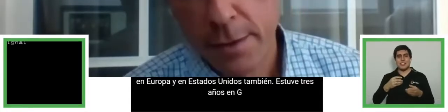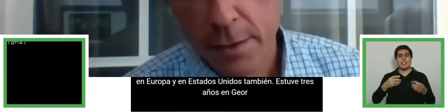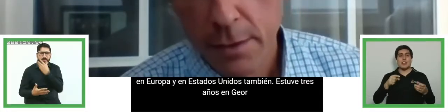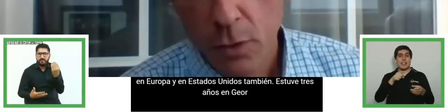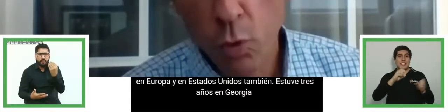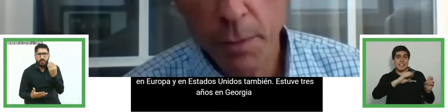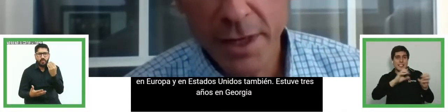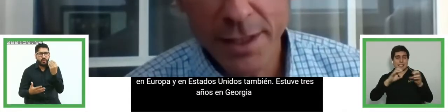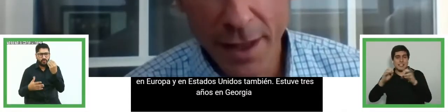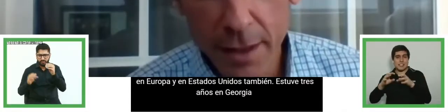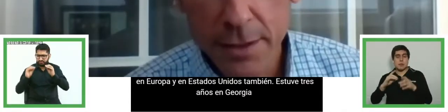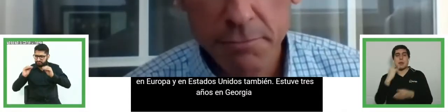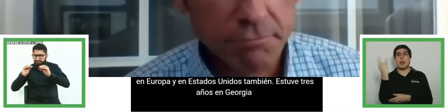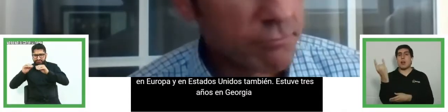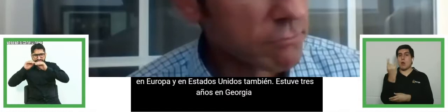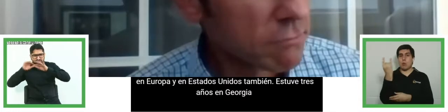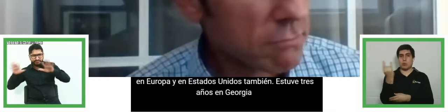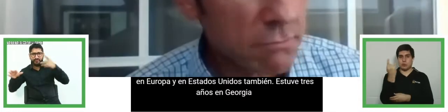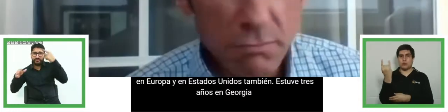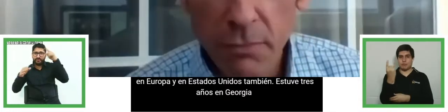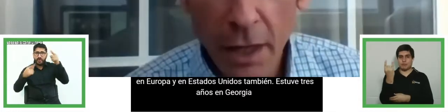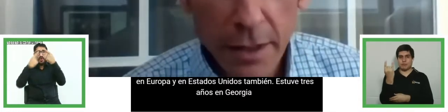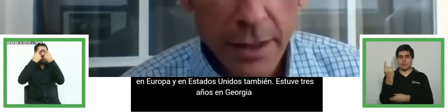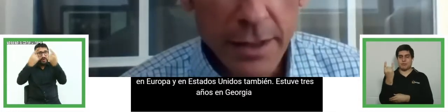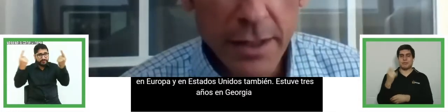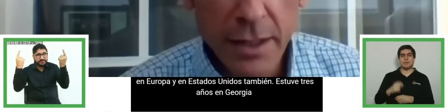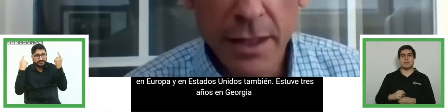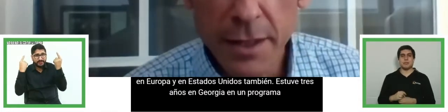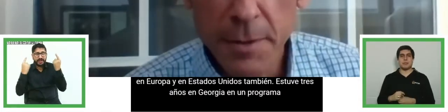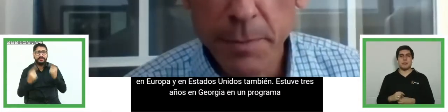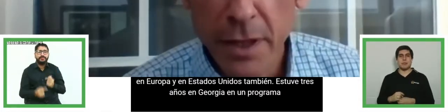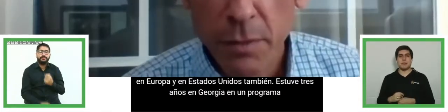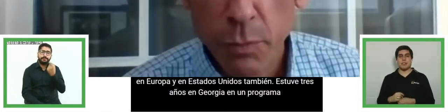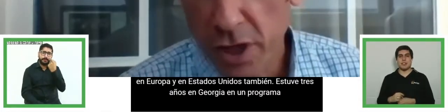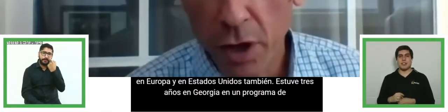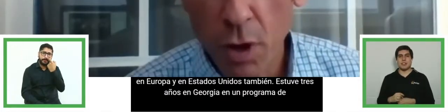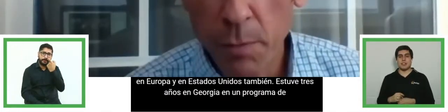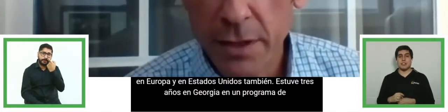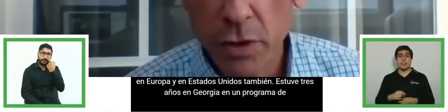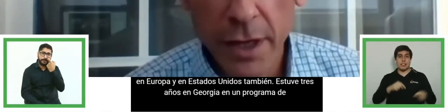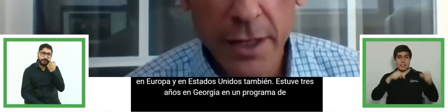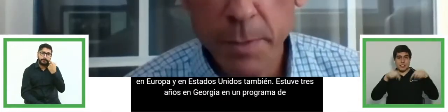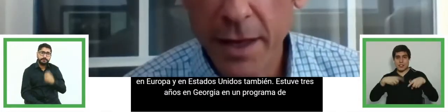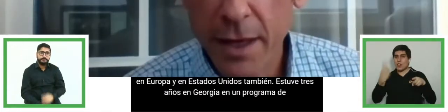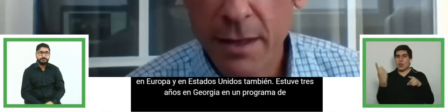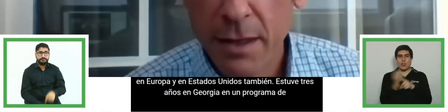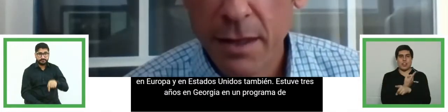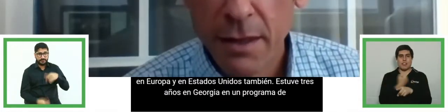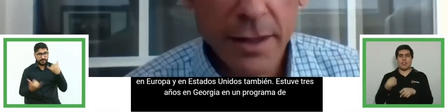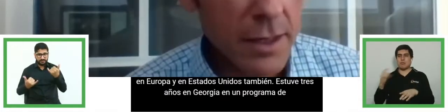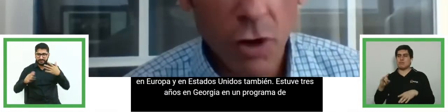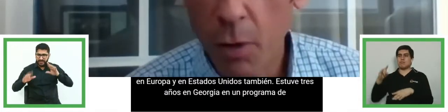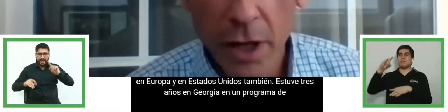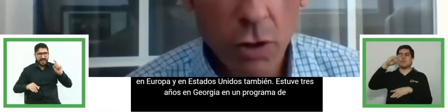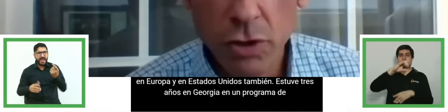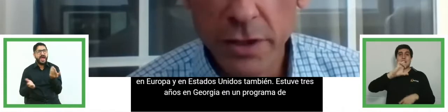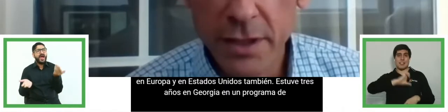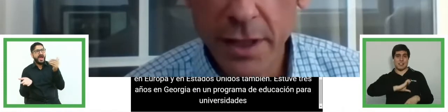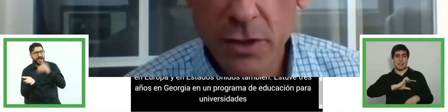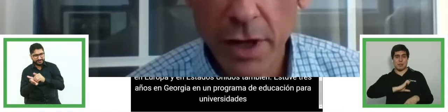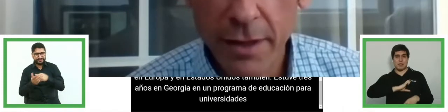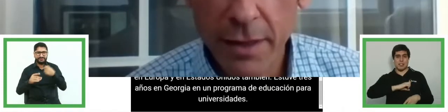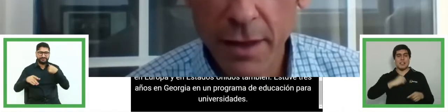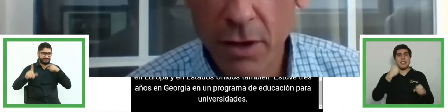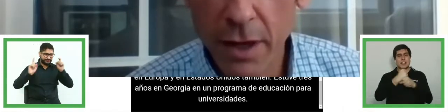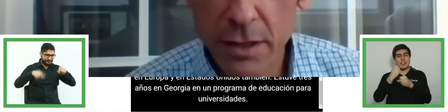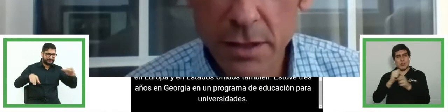para universidades. Y pues ahora nuevamente estoy aquí en España y colaborando con